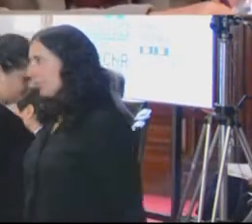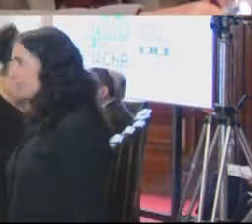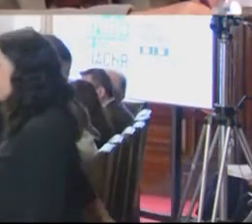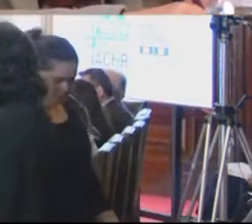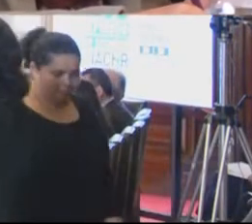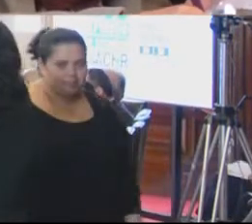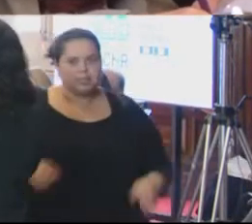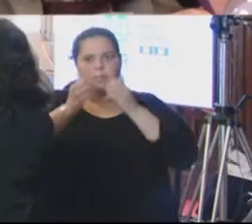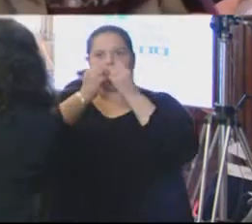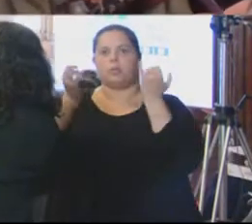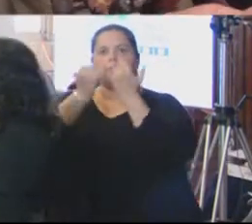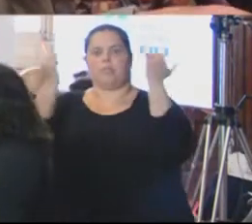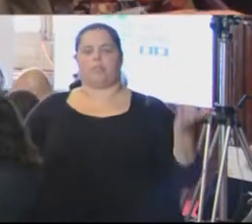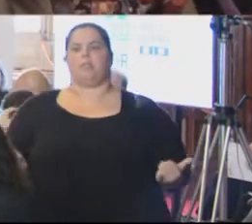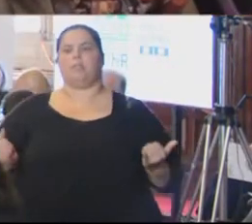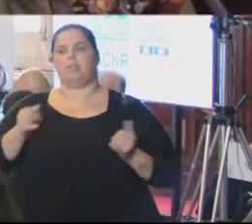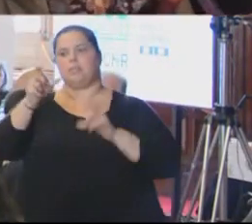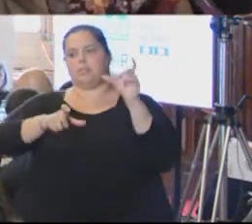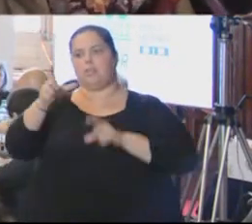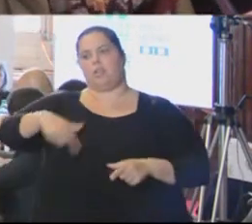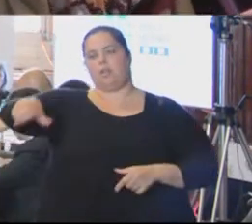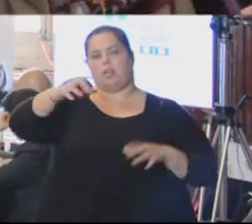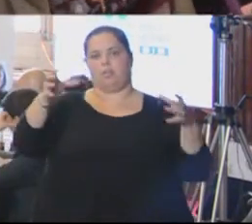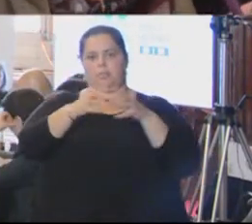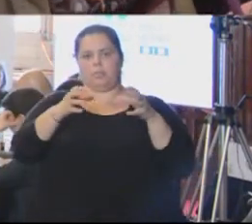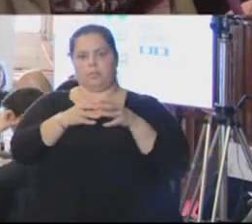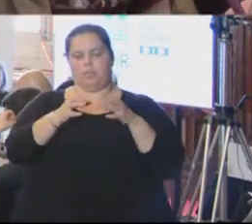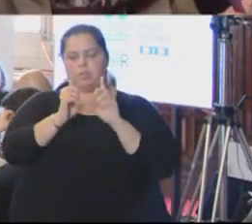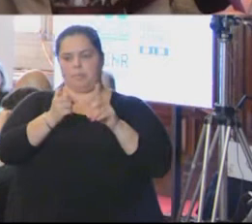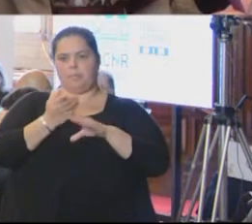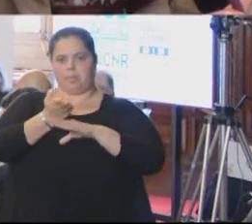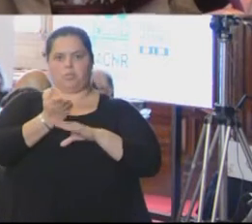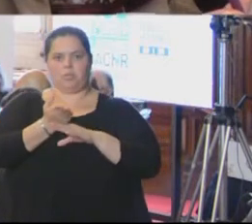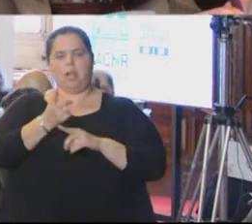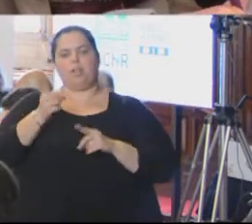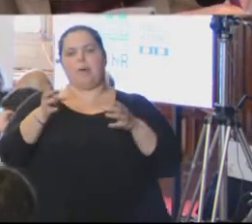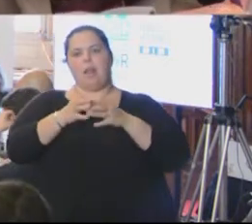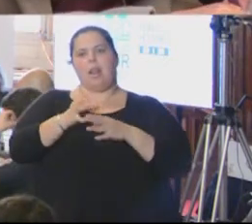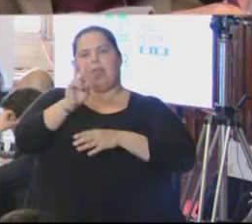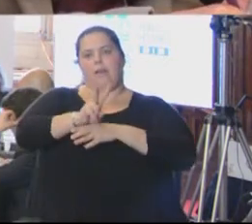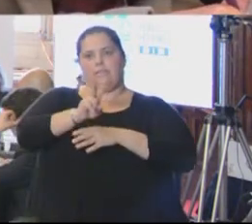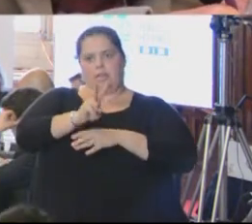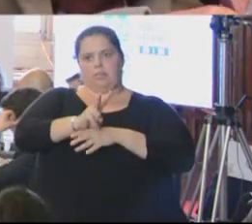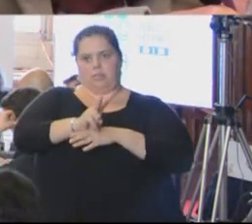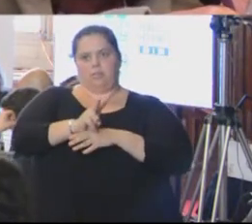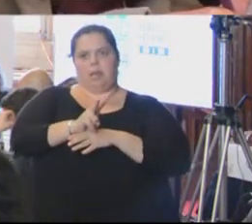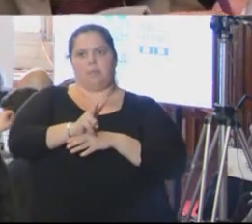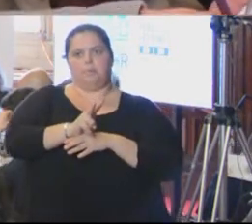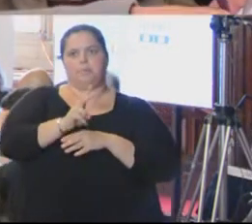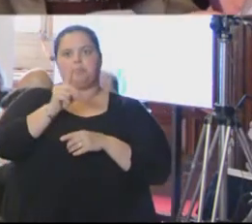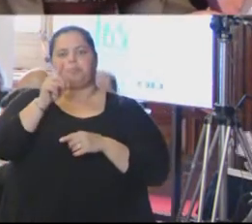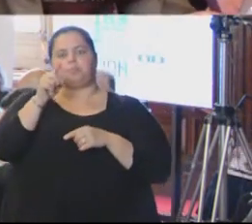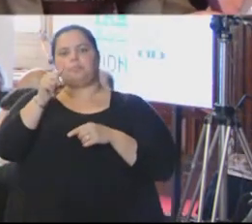Muy buenos días, señores comisionados y peticionarios. Para el sector defensa es de la mayor importancia todas las acciones adelantadas dentro